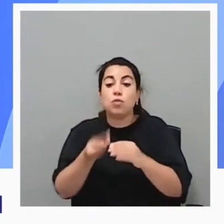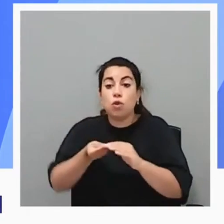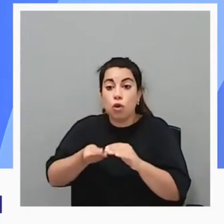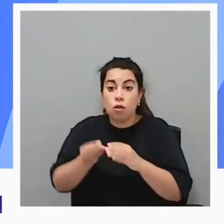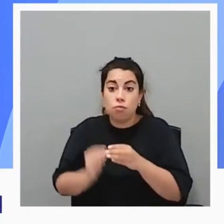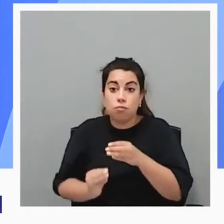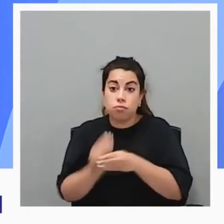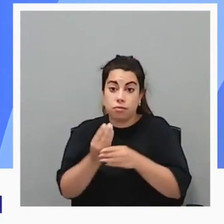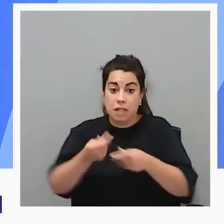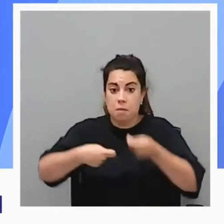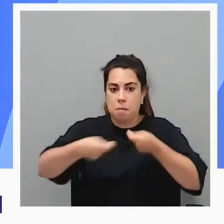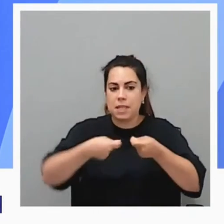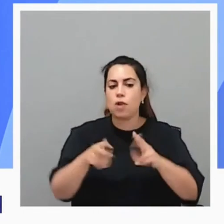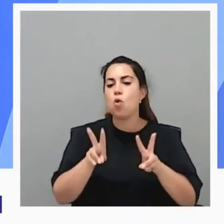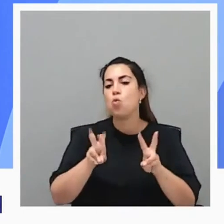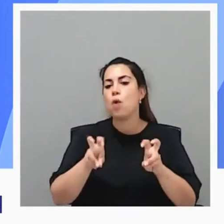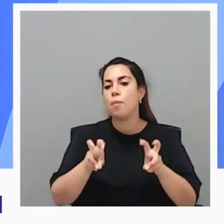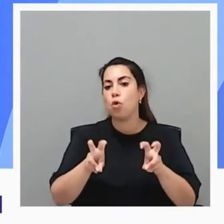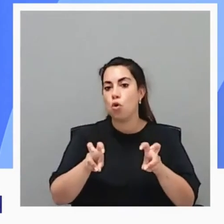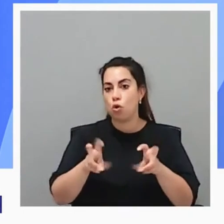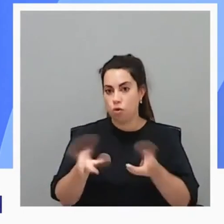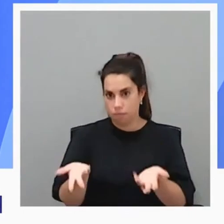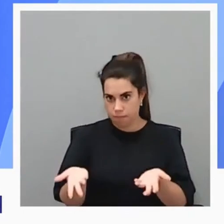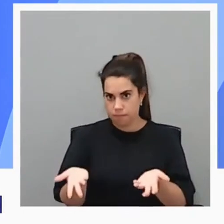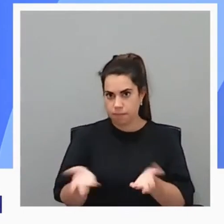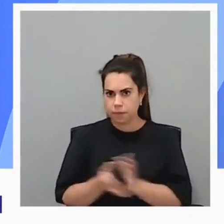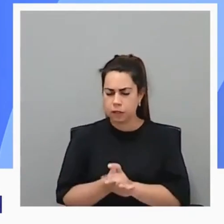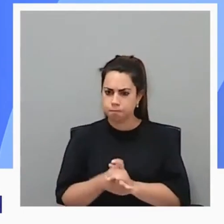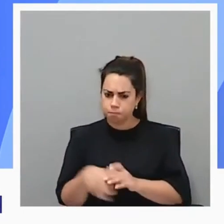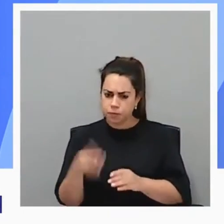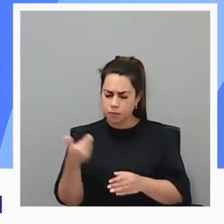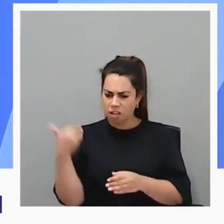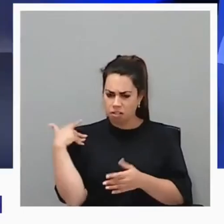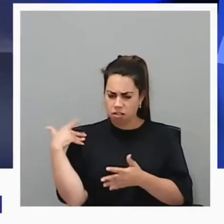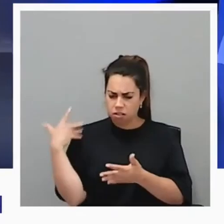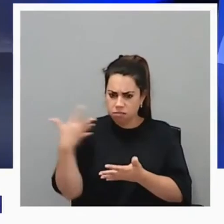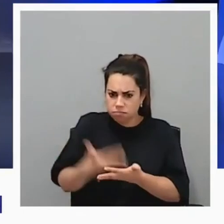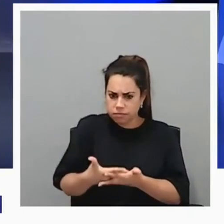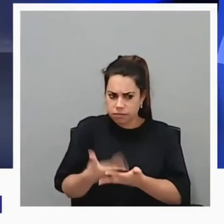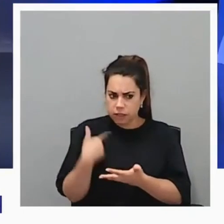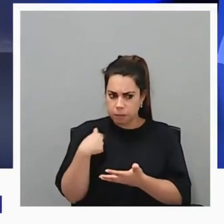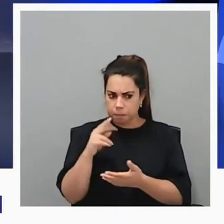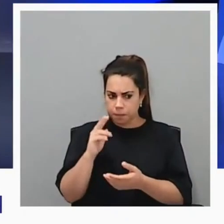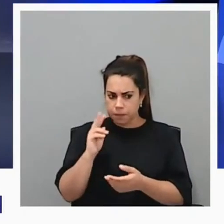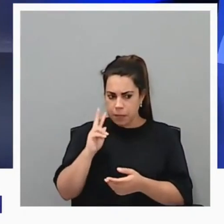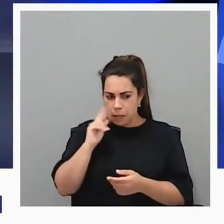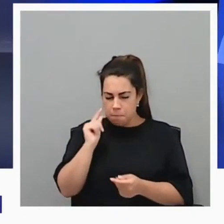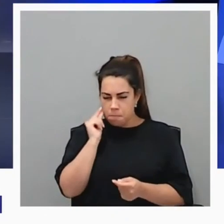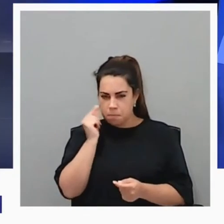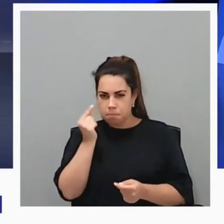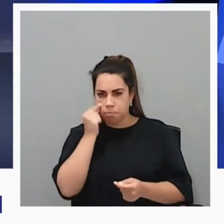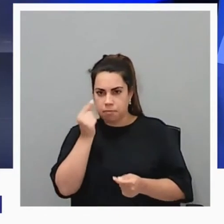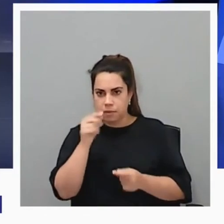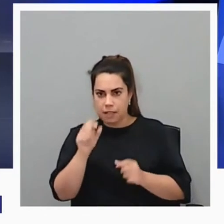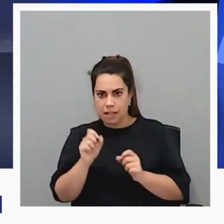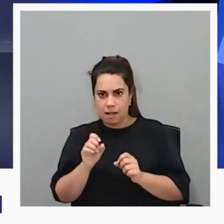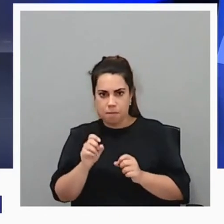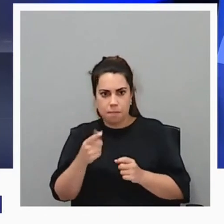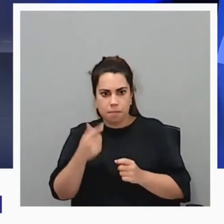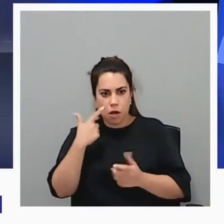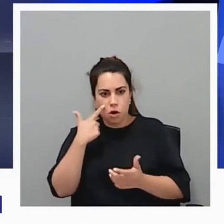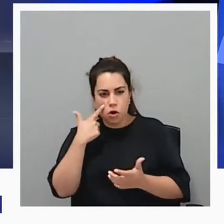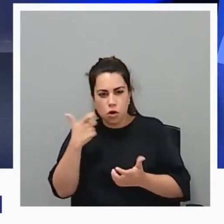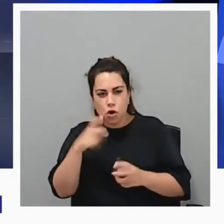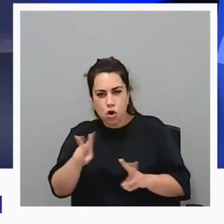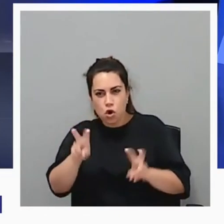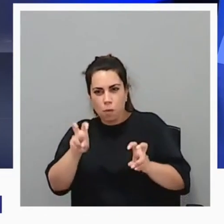se ha empezado a detectar algo novedoso. Tan novedoso que realmente no tiene